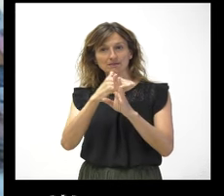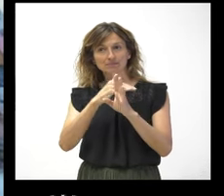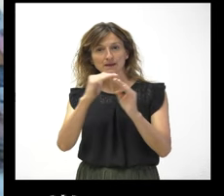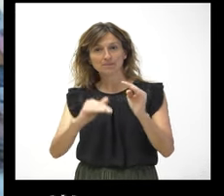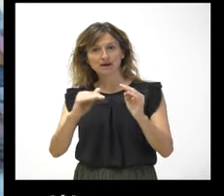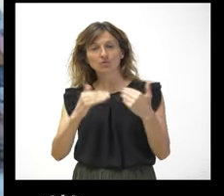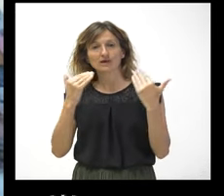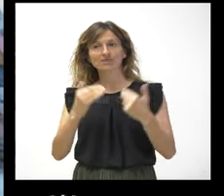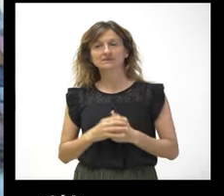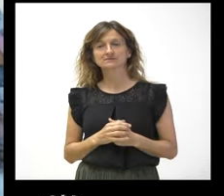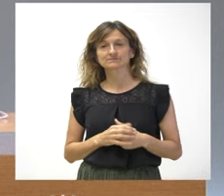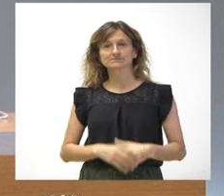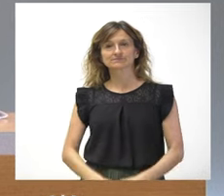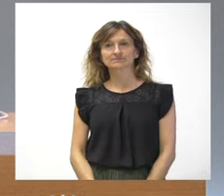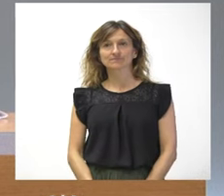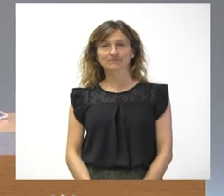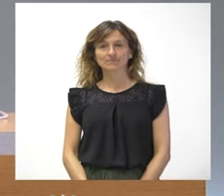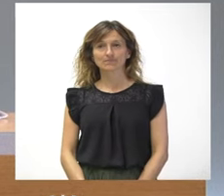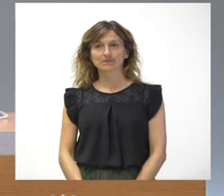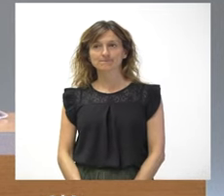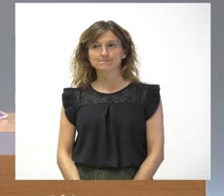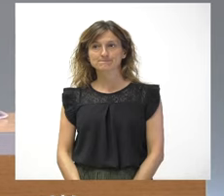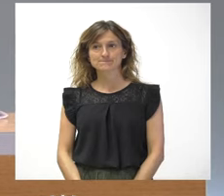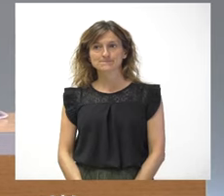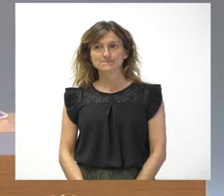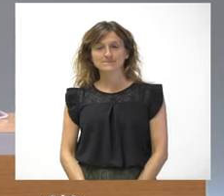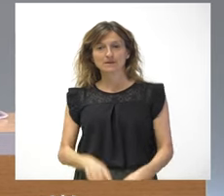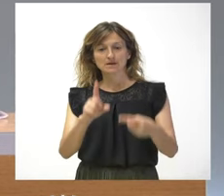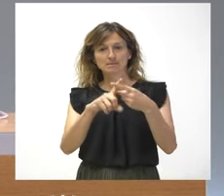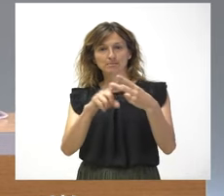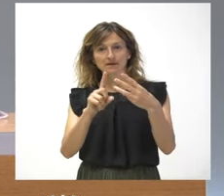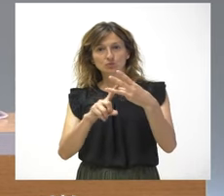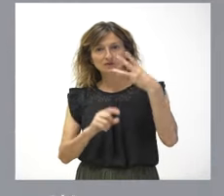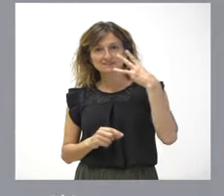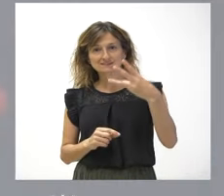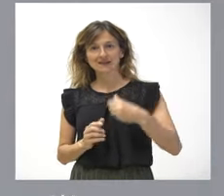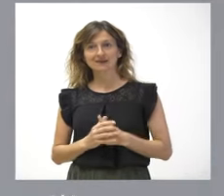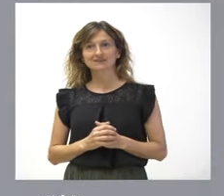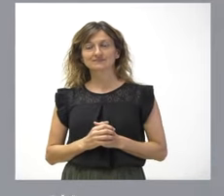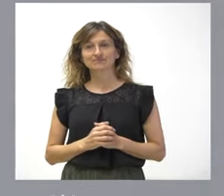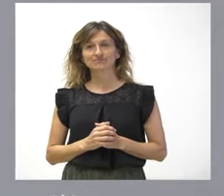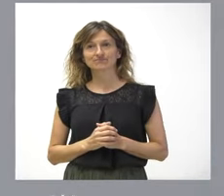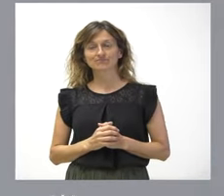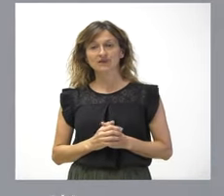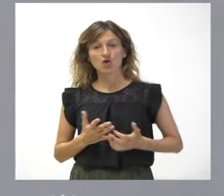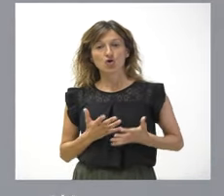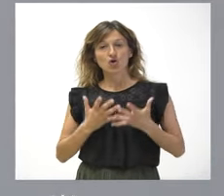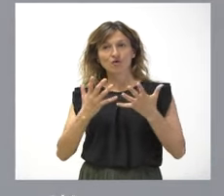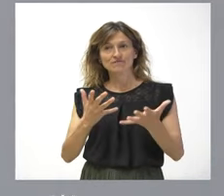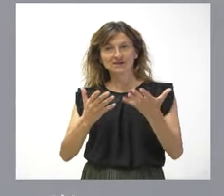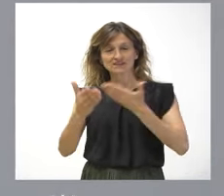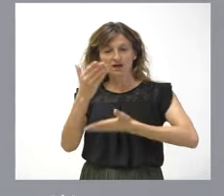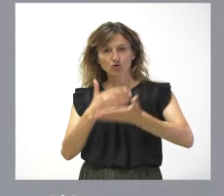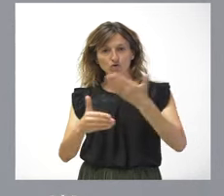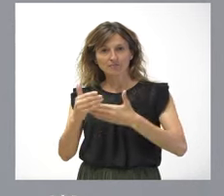bajo gracias vale Sí pues tres preguntas plantea usted la oferta de colaboración se hace a todas las